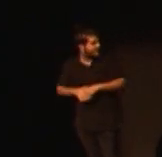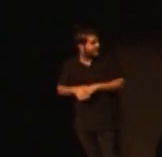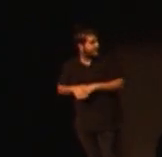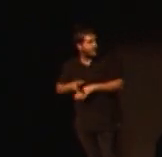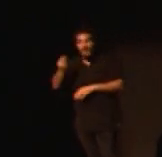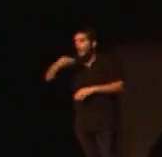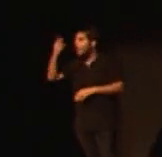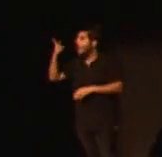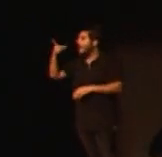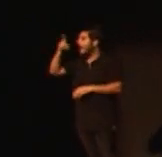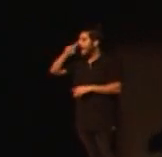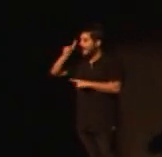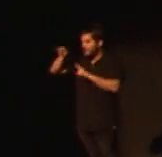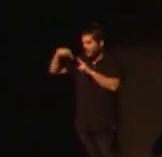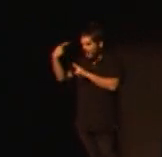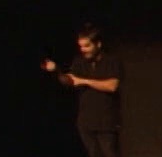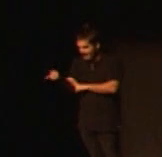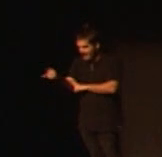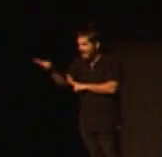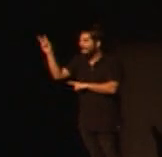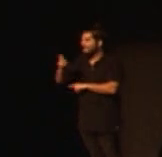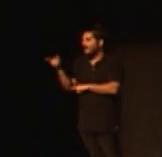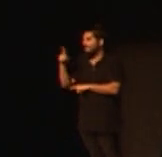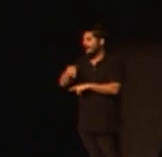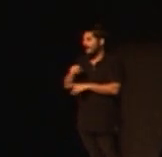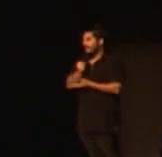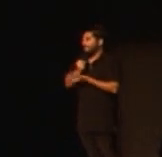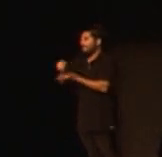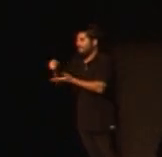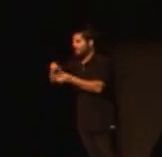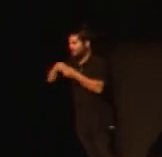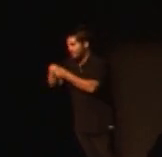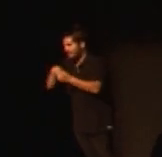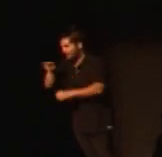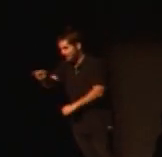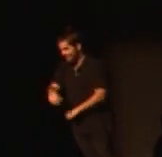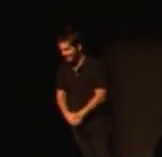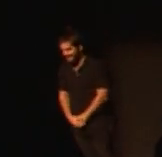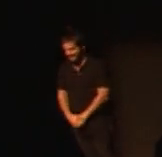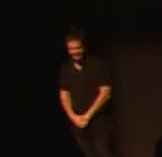a estar aquí y en esta ocasión sea para premiar tu solidaridad también. Muchísimas gracias. Gracias. Buenas tardes.